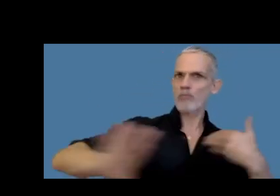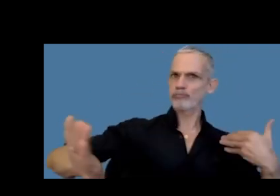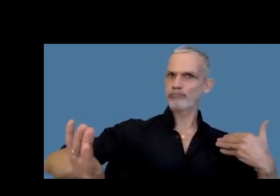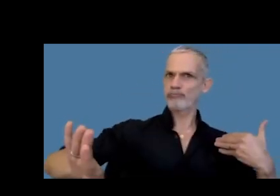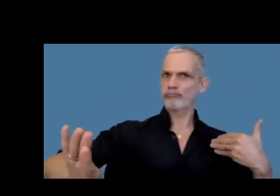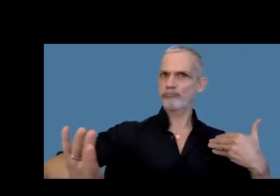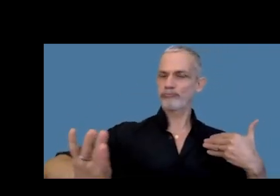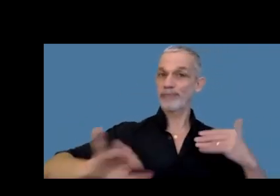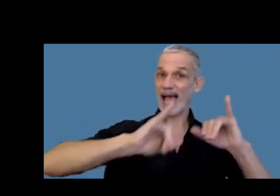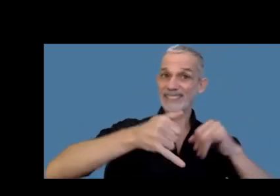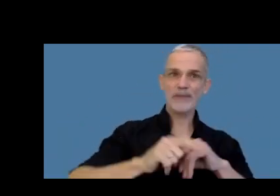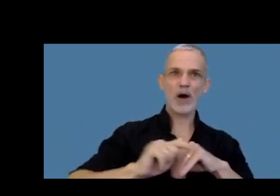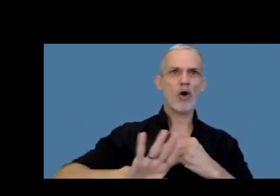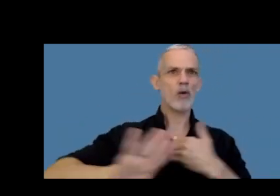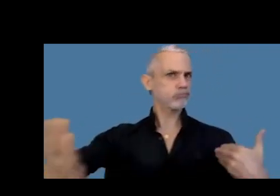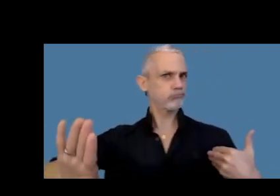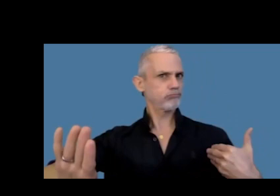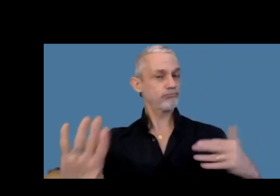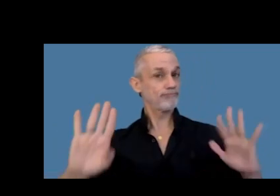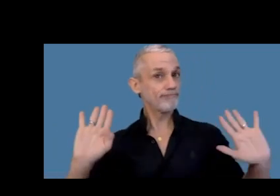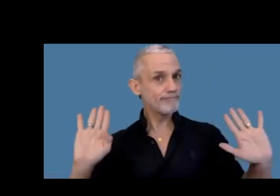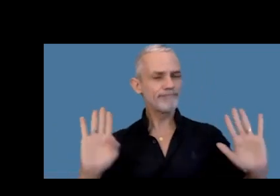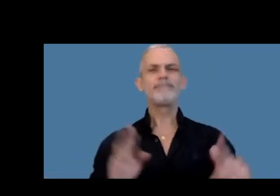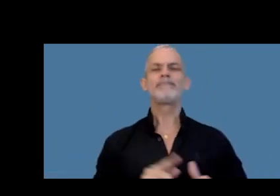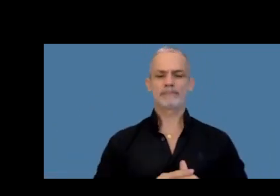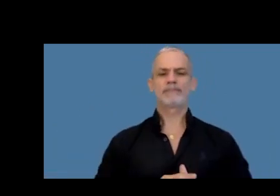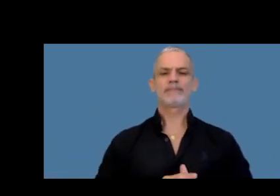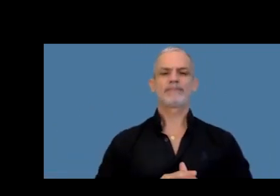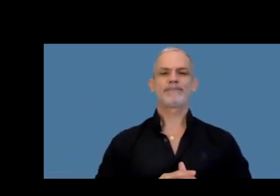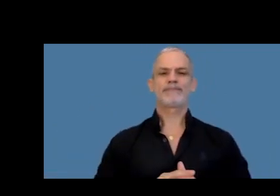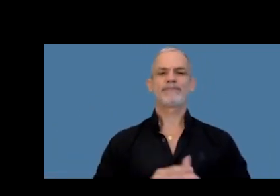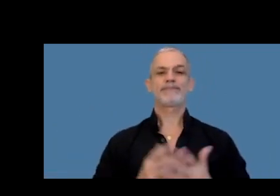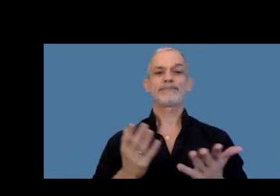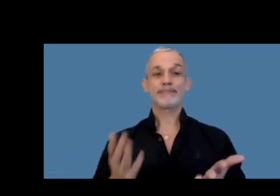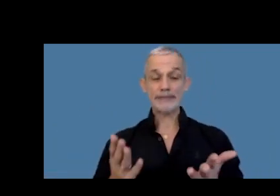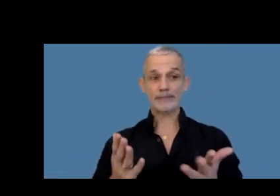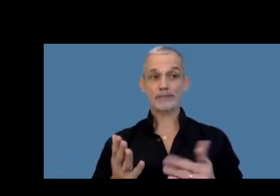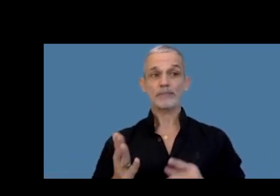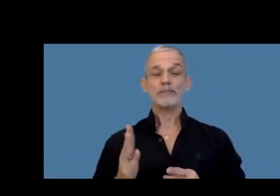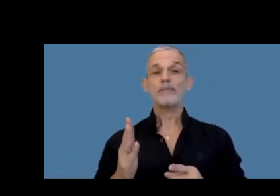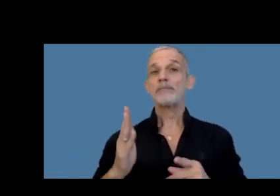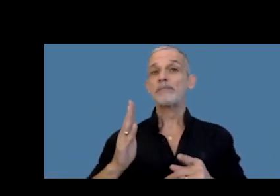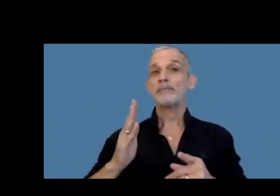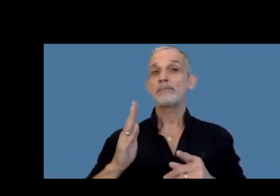¿Se entiende? ¿Qué quiero decir con esto? Que se